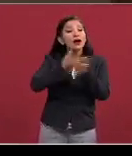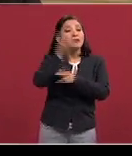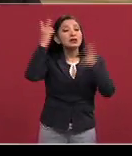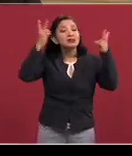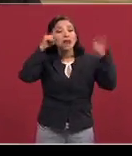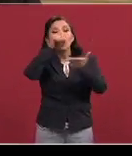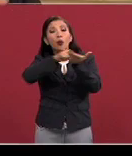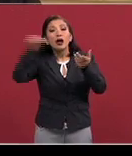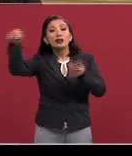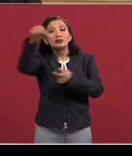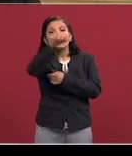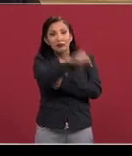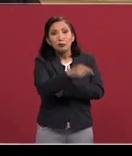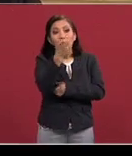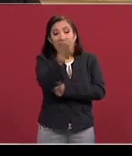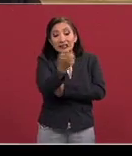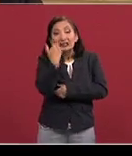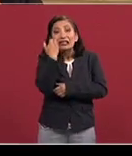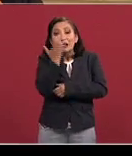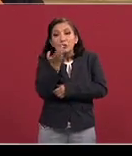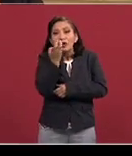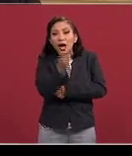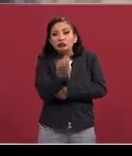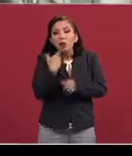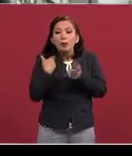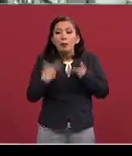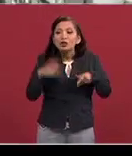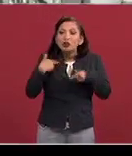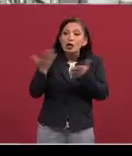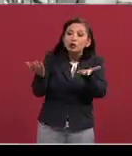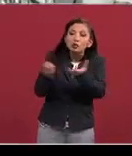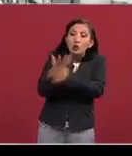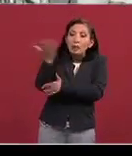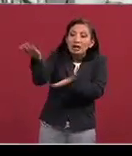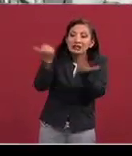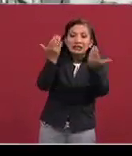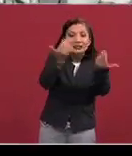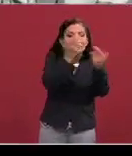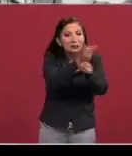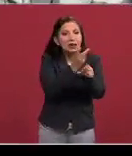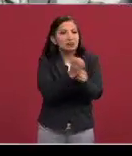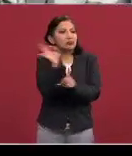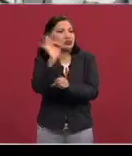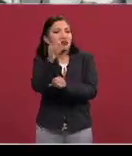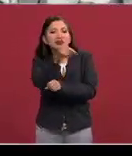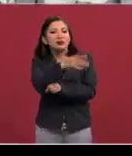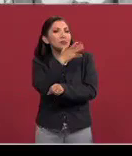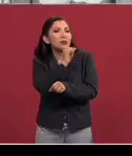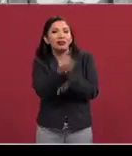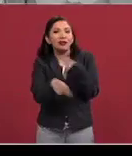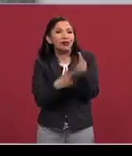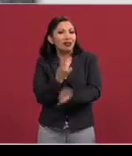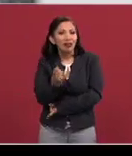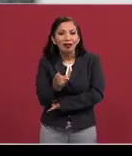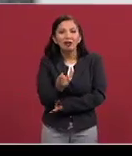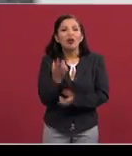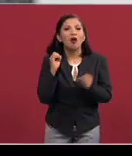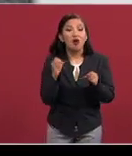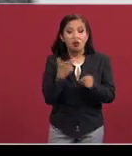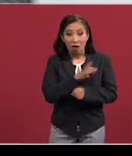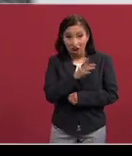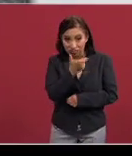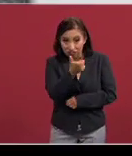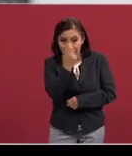a otros lugares porque también esa es la búsqueda de un público nuevo, un público que a lo mejor no tiene la posibilidad ni los